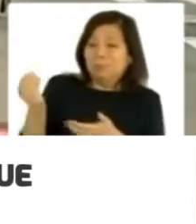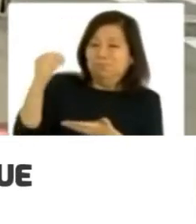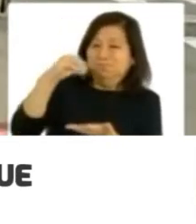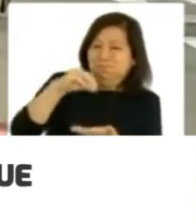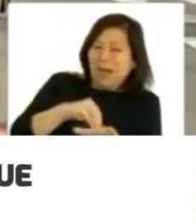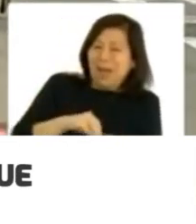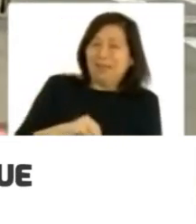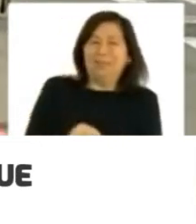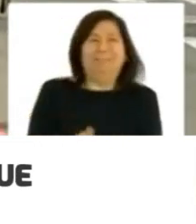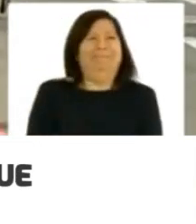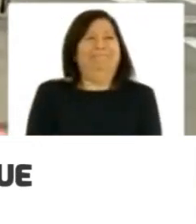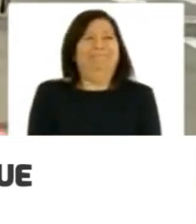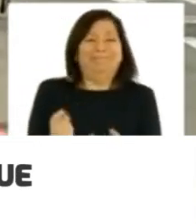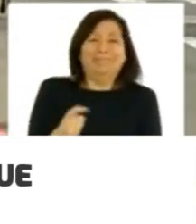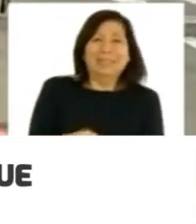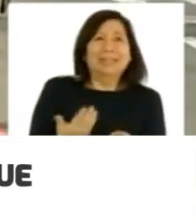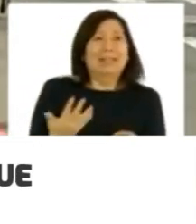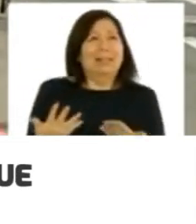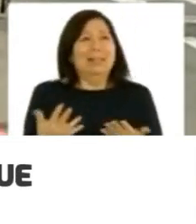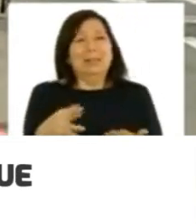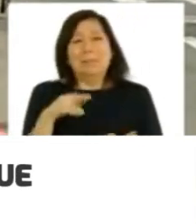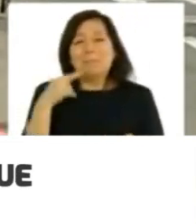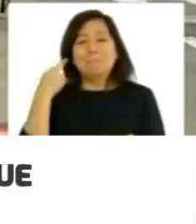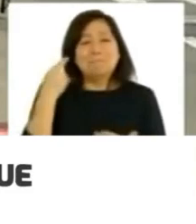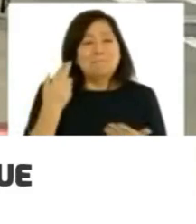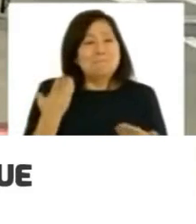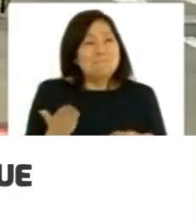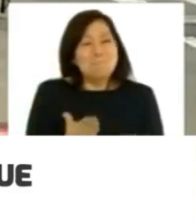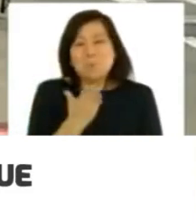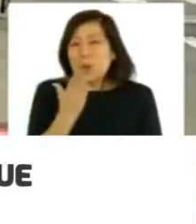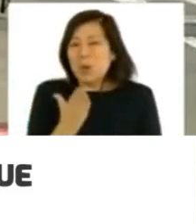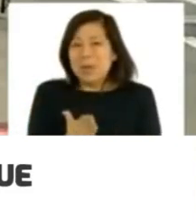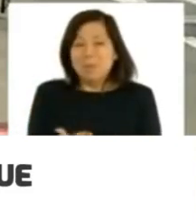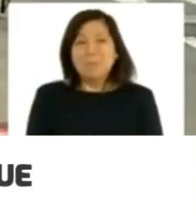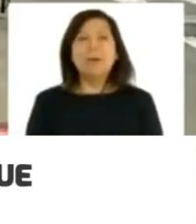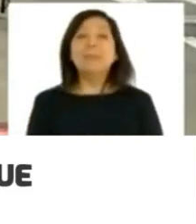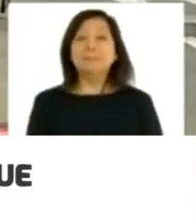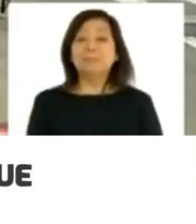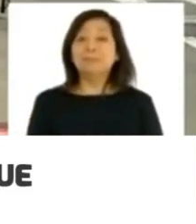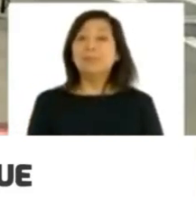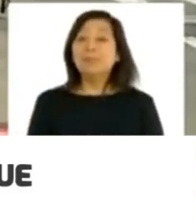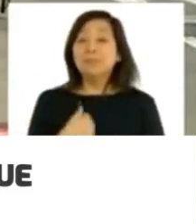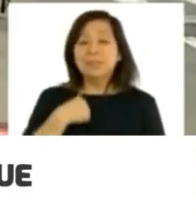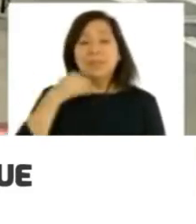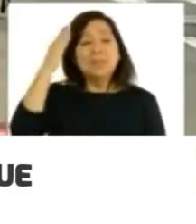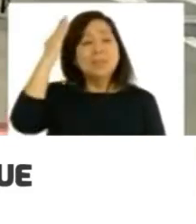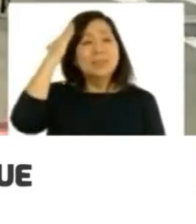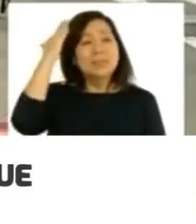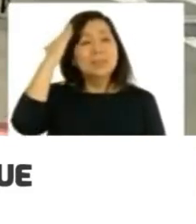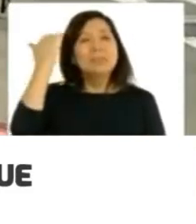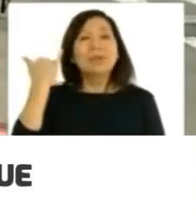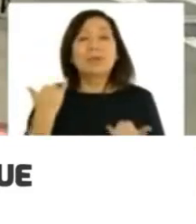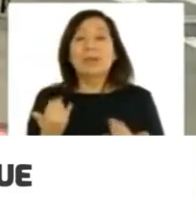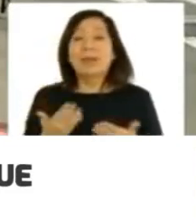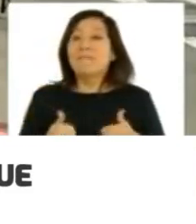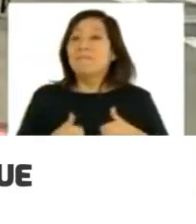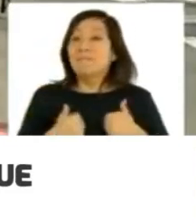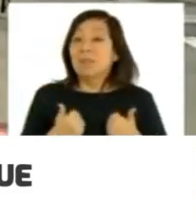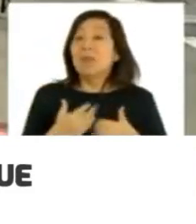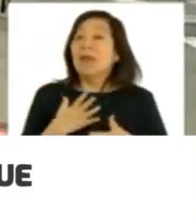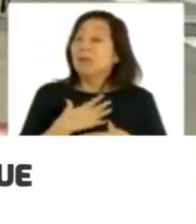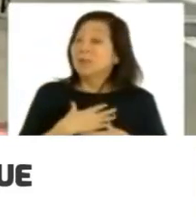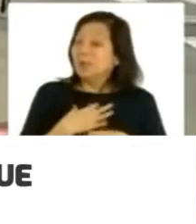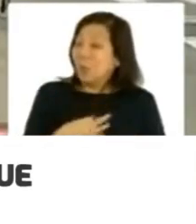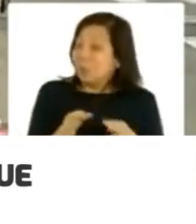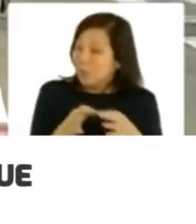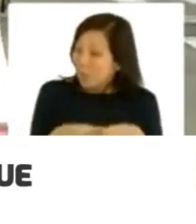aún más inestabilidad política. Por otra parte, sabemos que la situación crítica en que está la salud, sin